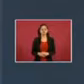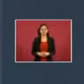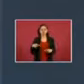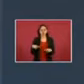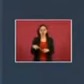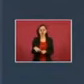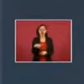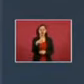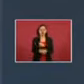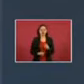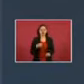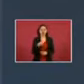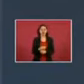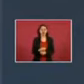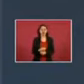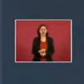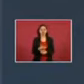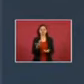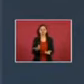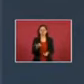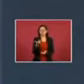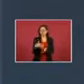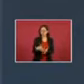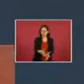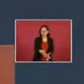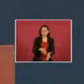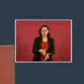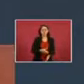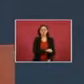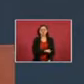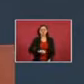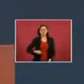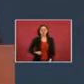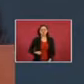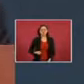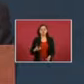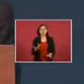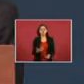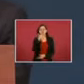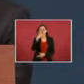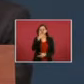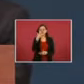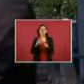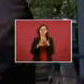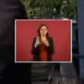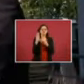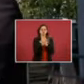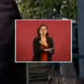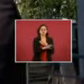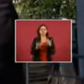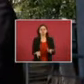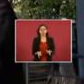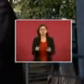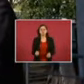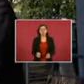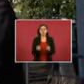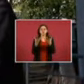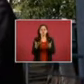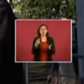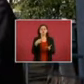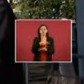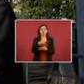Este año, el ahorro por evitar la corrupción en la adquisición